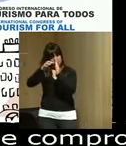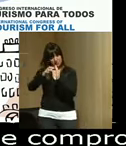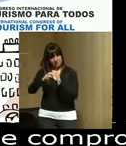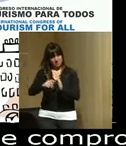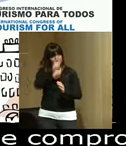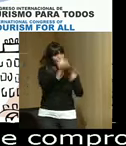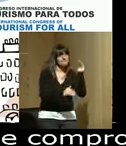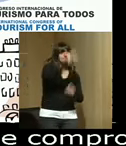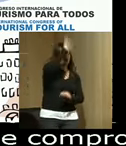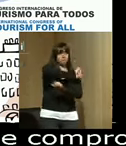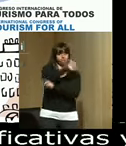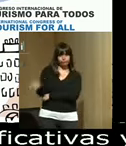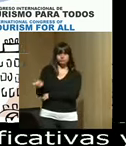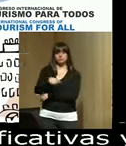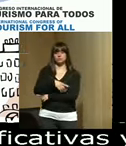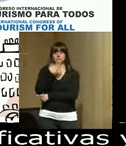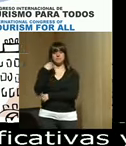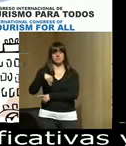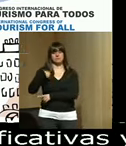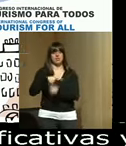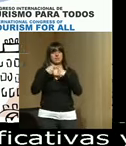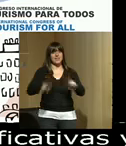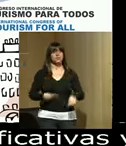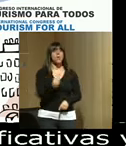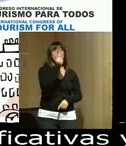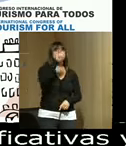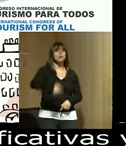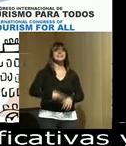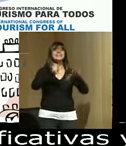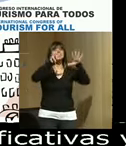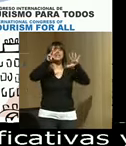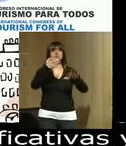Esa diferencia, por ejemplo, llega a ser el 1,78 cuando no existe ningún tipo de